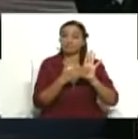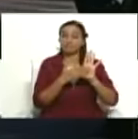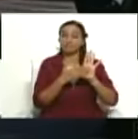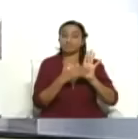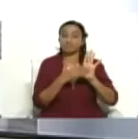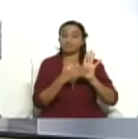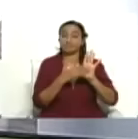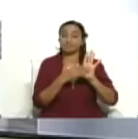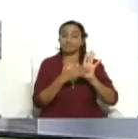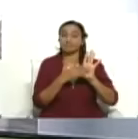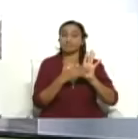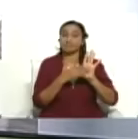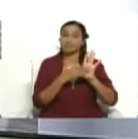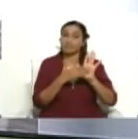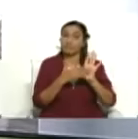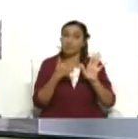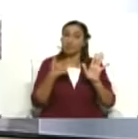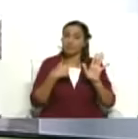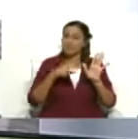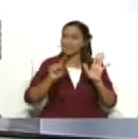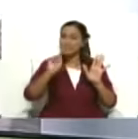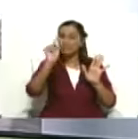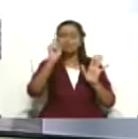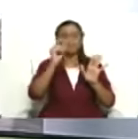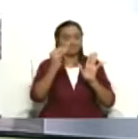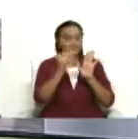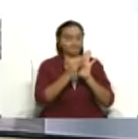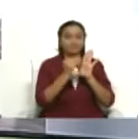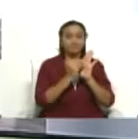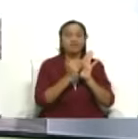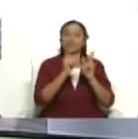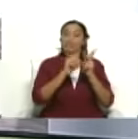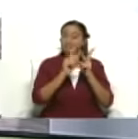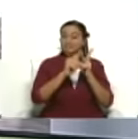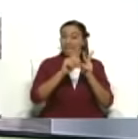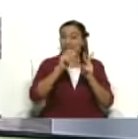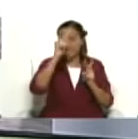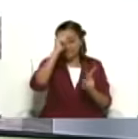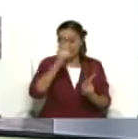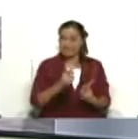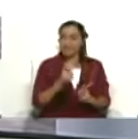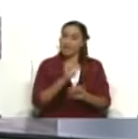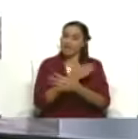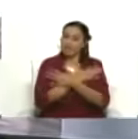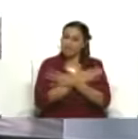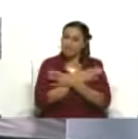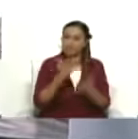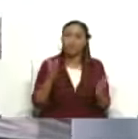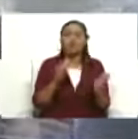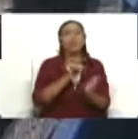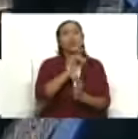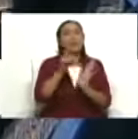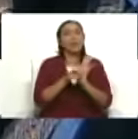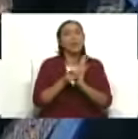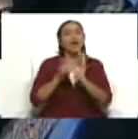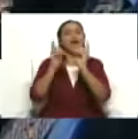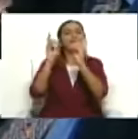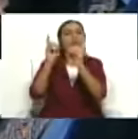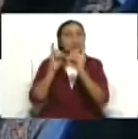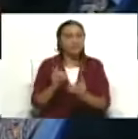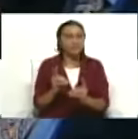nuestra disposición de respetar plenamente las decisiones que el